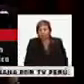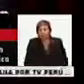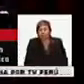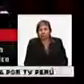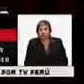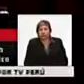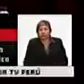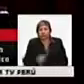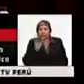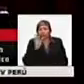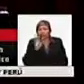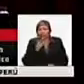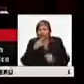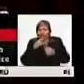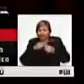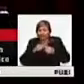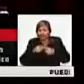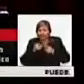un signo